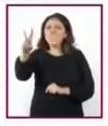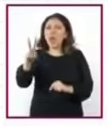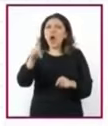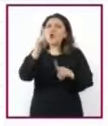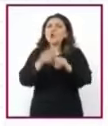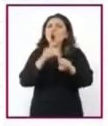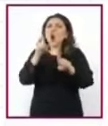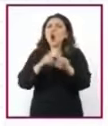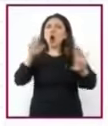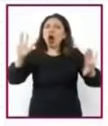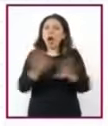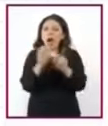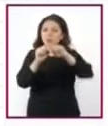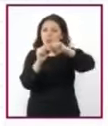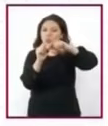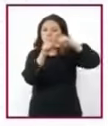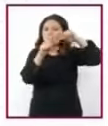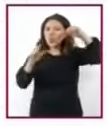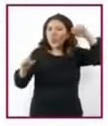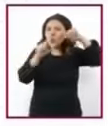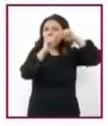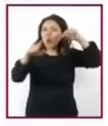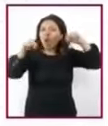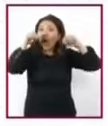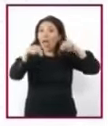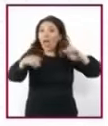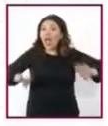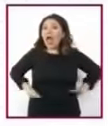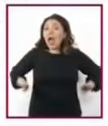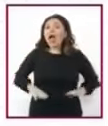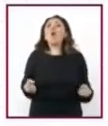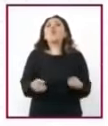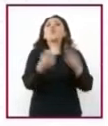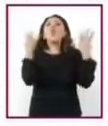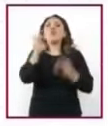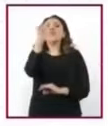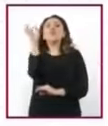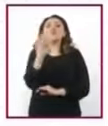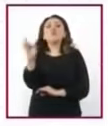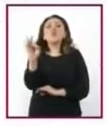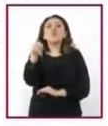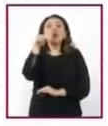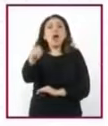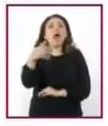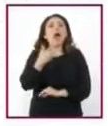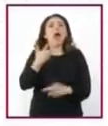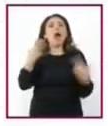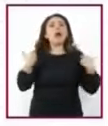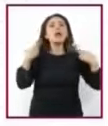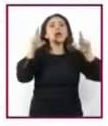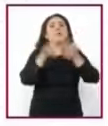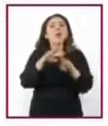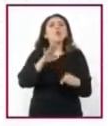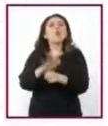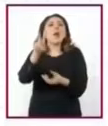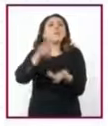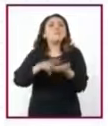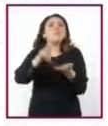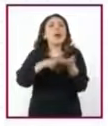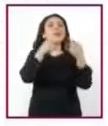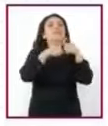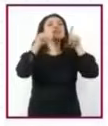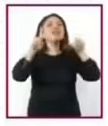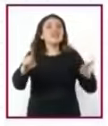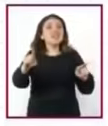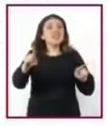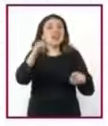las partes que componen al círculo y corresponden a la proporción o porcentaje que representa un valor diferente